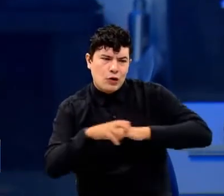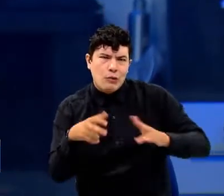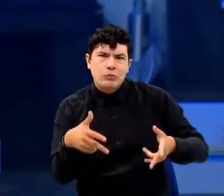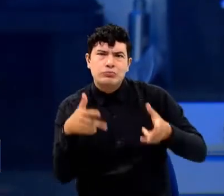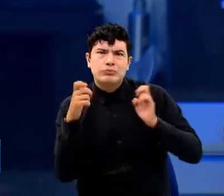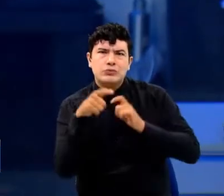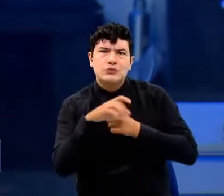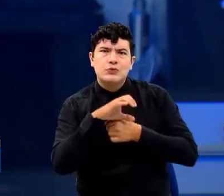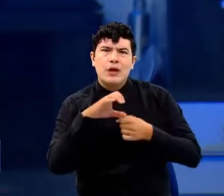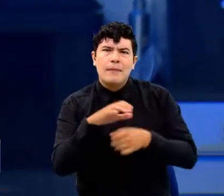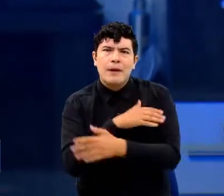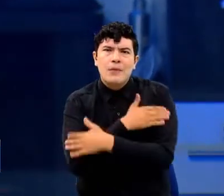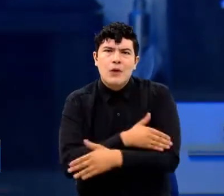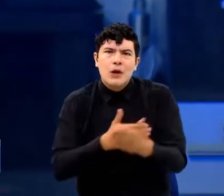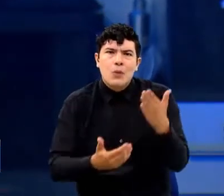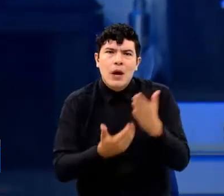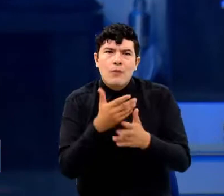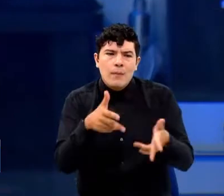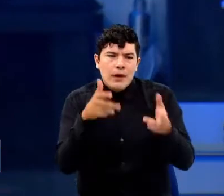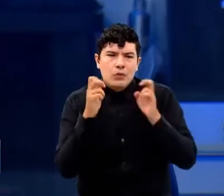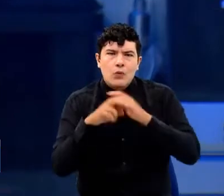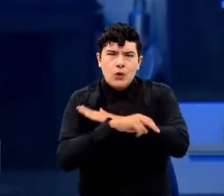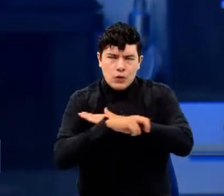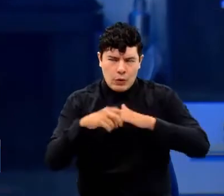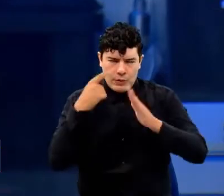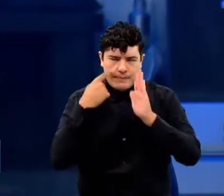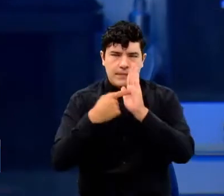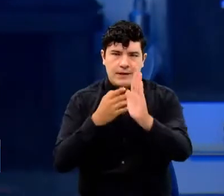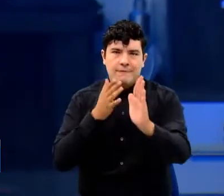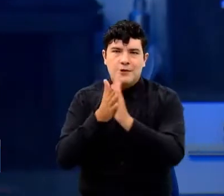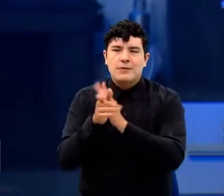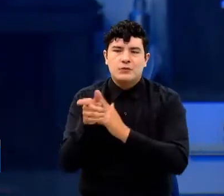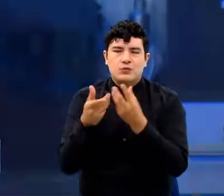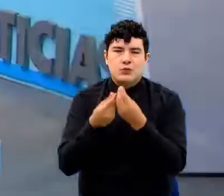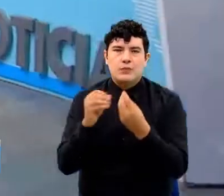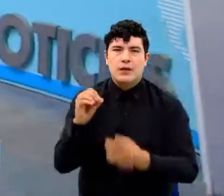la ciudad mitrada. Cristian Ramón con la información. Cristian.